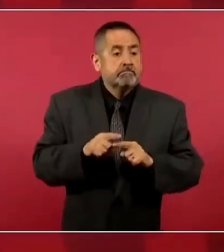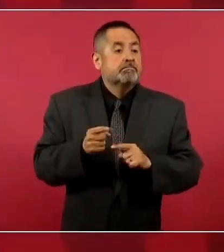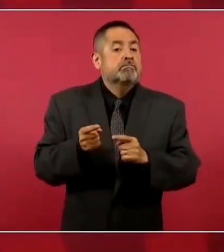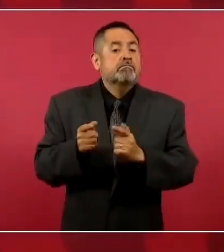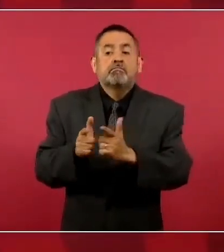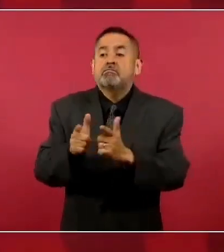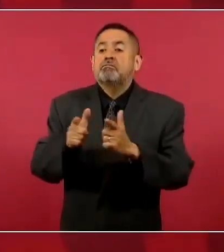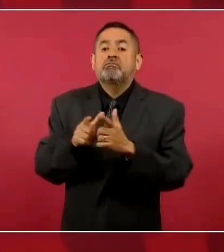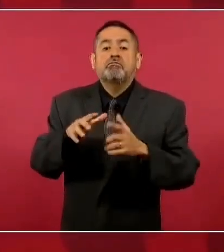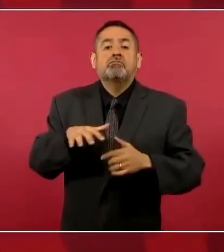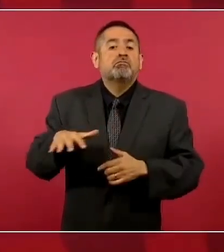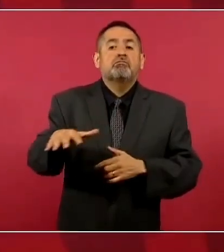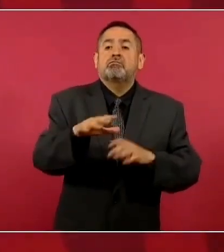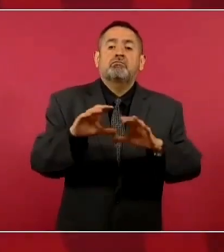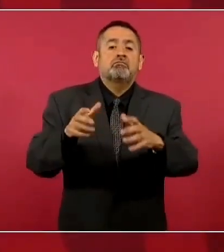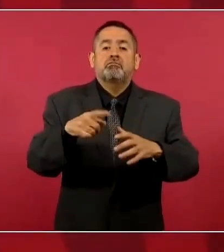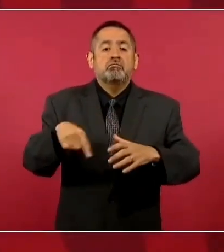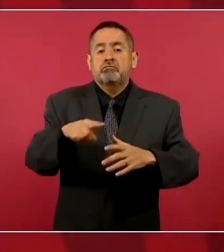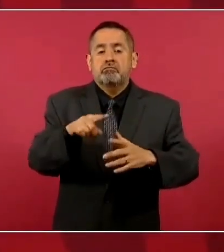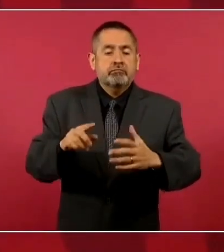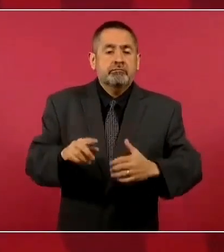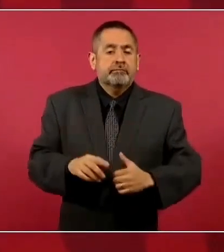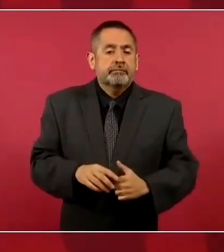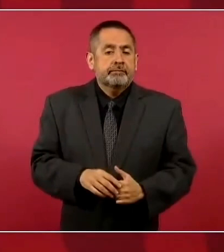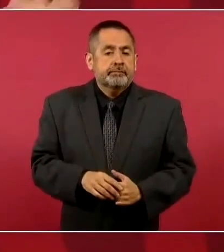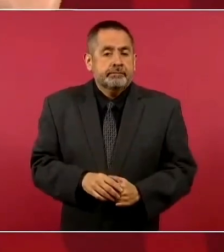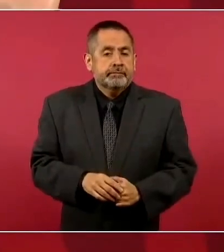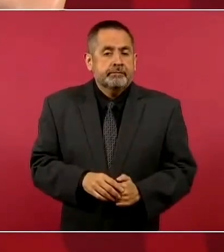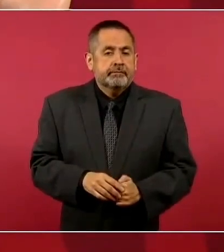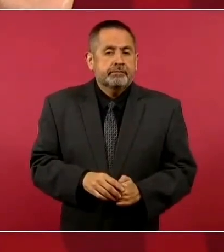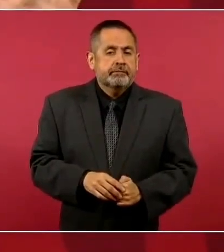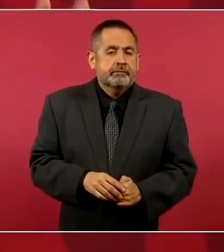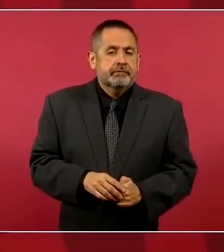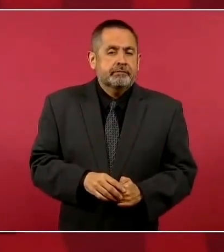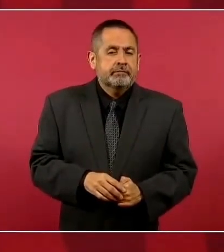y